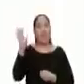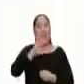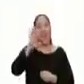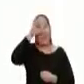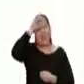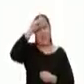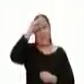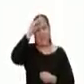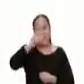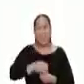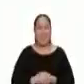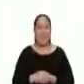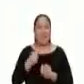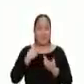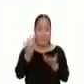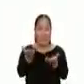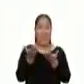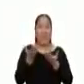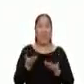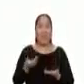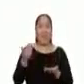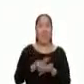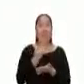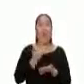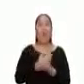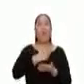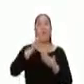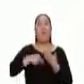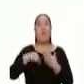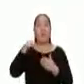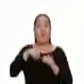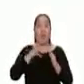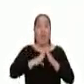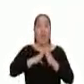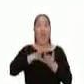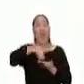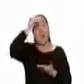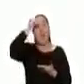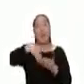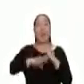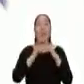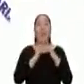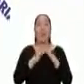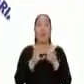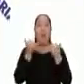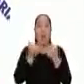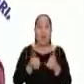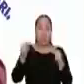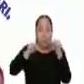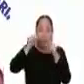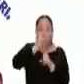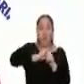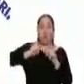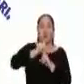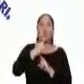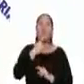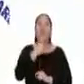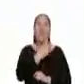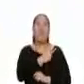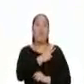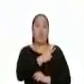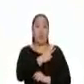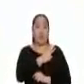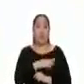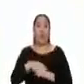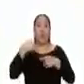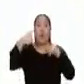chicas y chicos, les doy la bienvenida a un nuevo programa de Aprendo en Casa. Hoy vamos a revisar el área de Ciencias Sociales para segundo de secundaria y les voy a